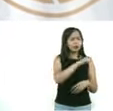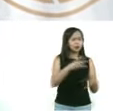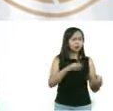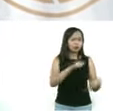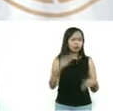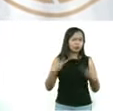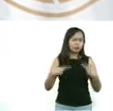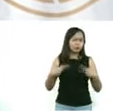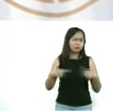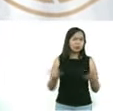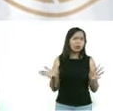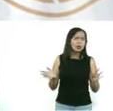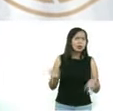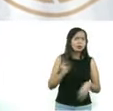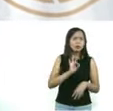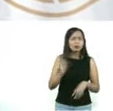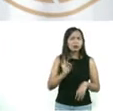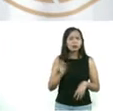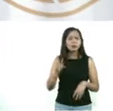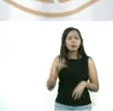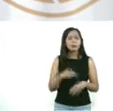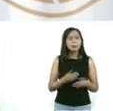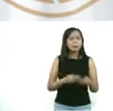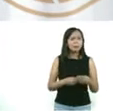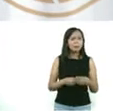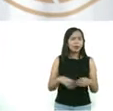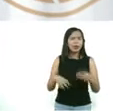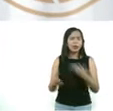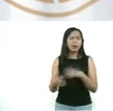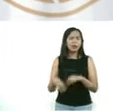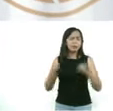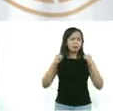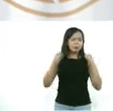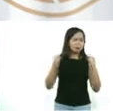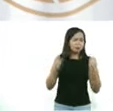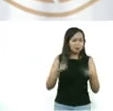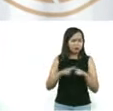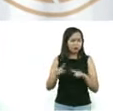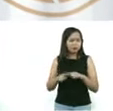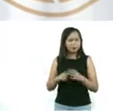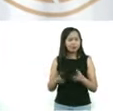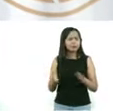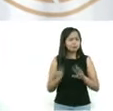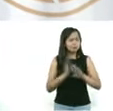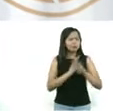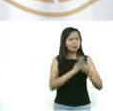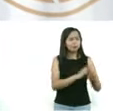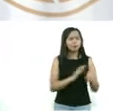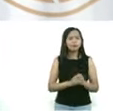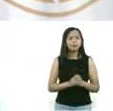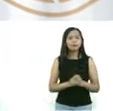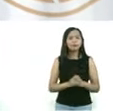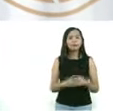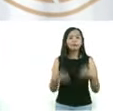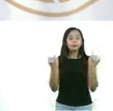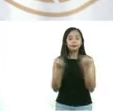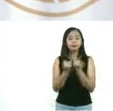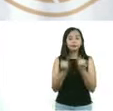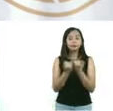que hacerse en un radio de 50 metros alrededor de las casillas. También